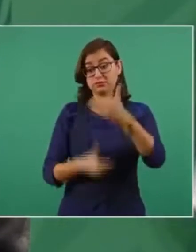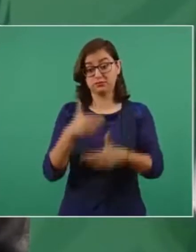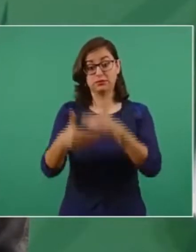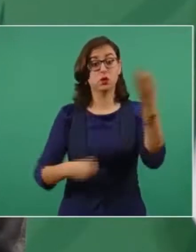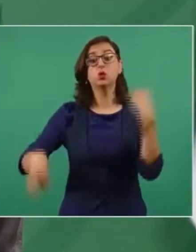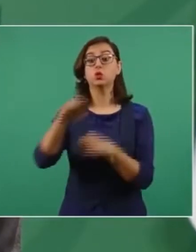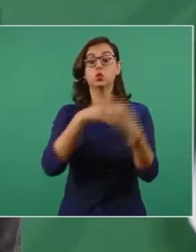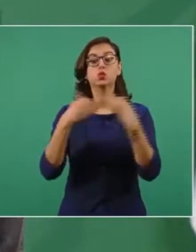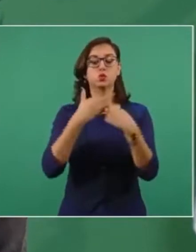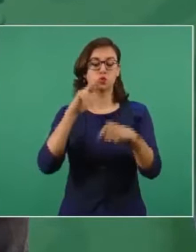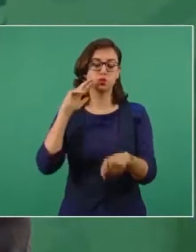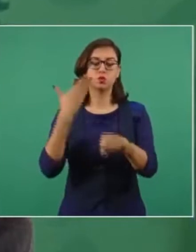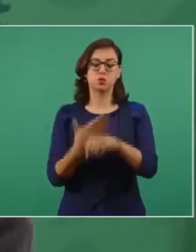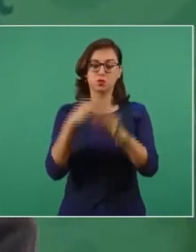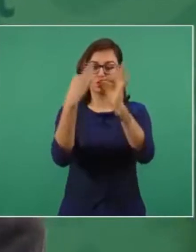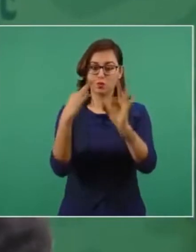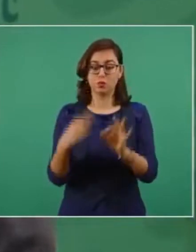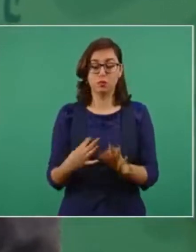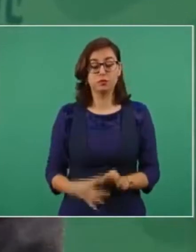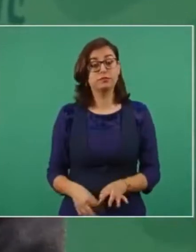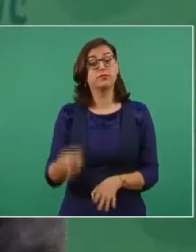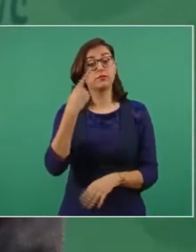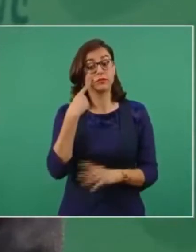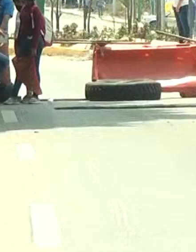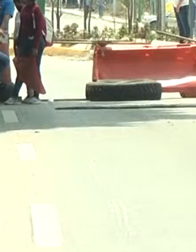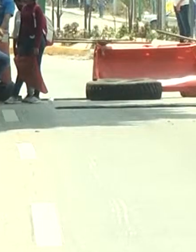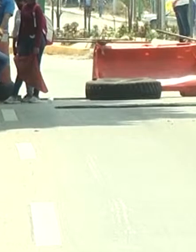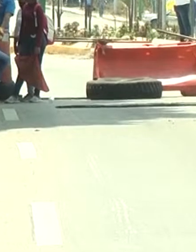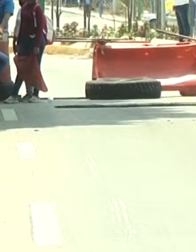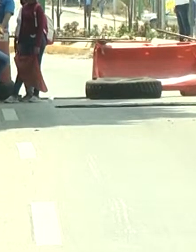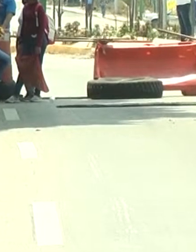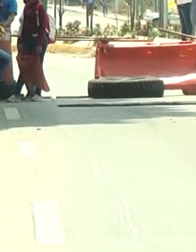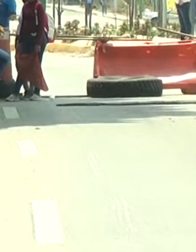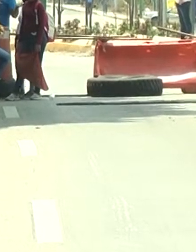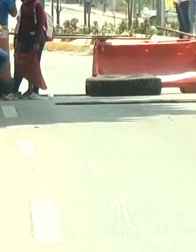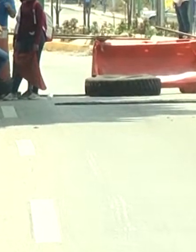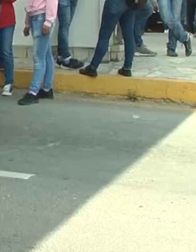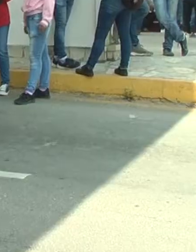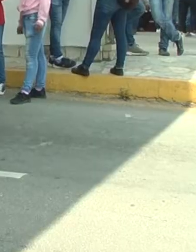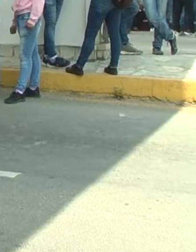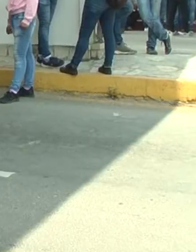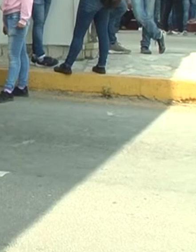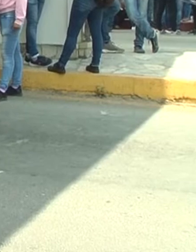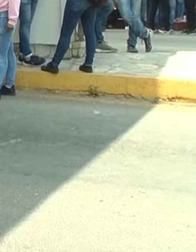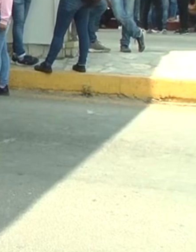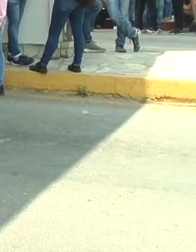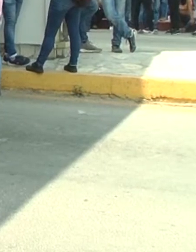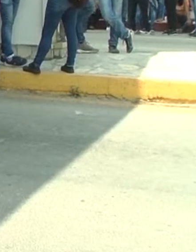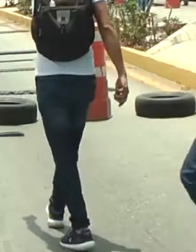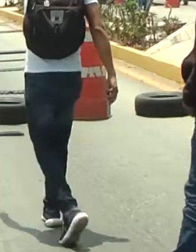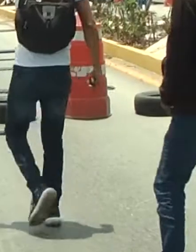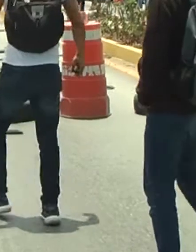López Obrador envió un mensaje a los estudiantes a no usar la violencia, recordándoles que lo más eficaz para conseguir sus demandas